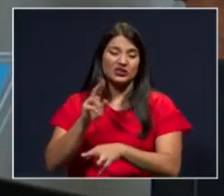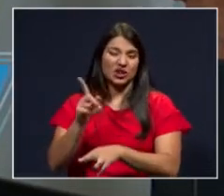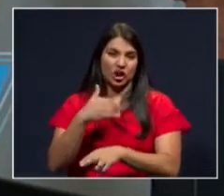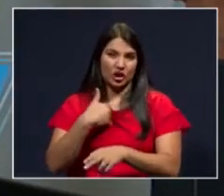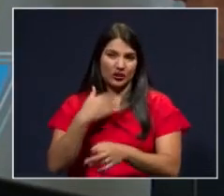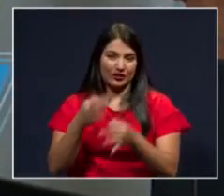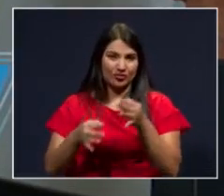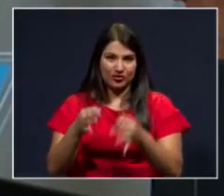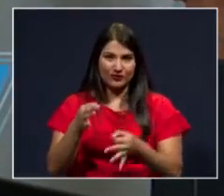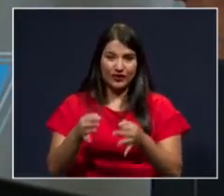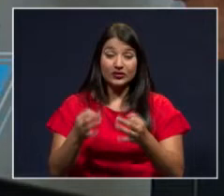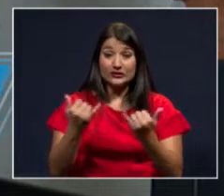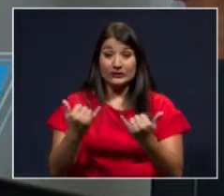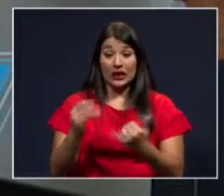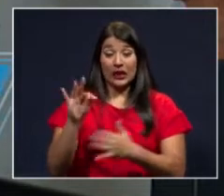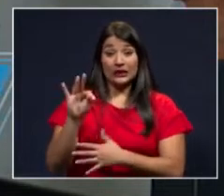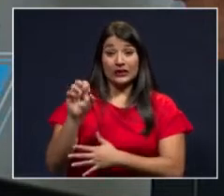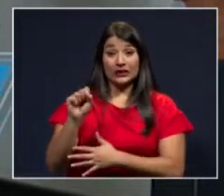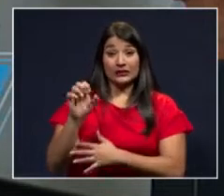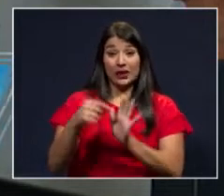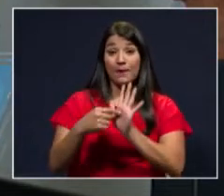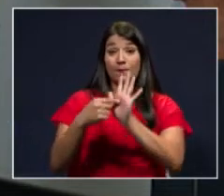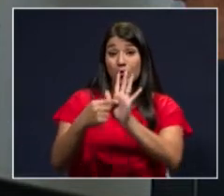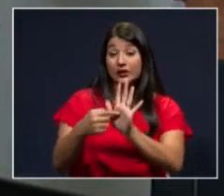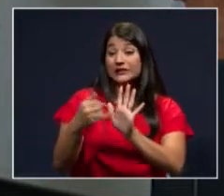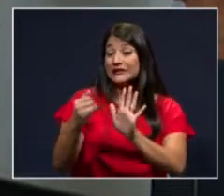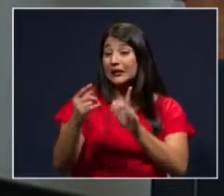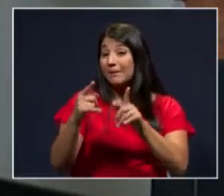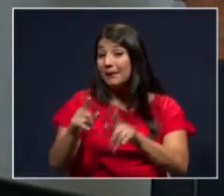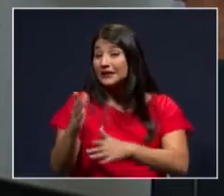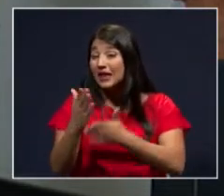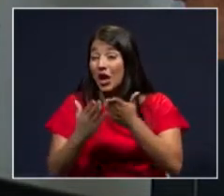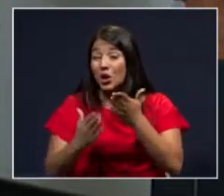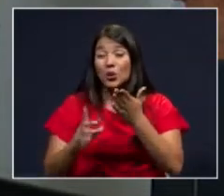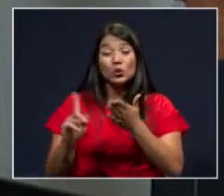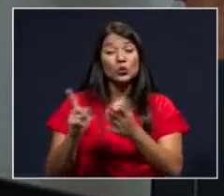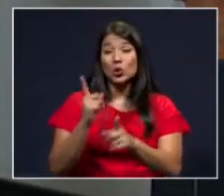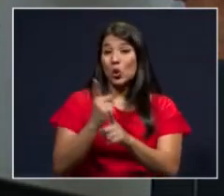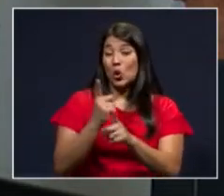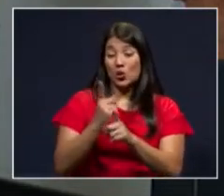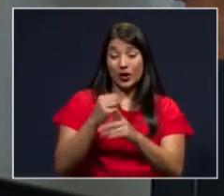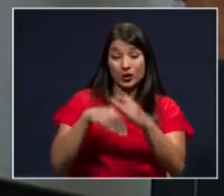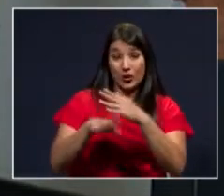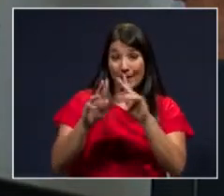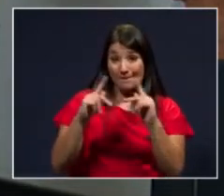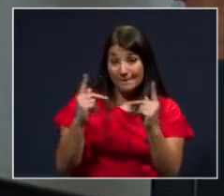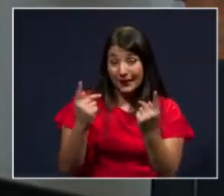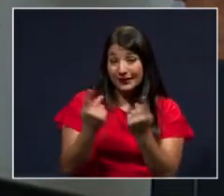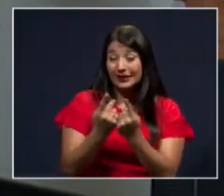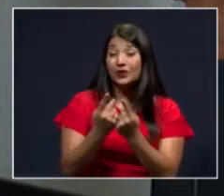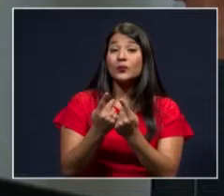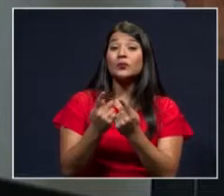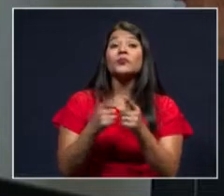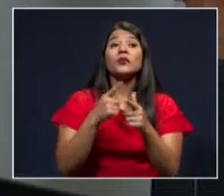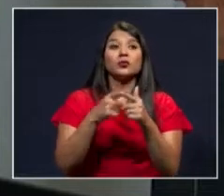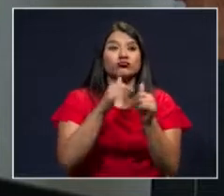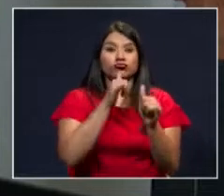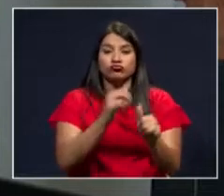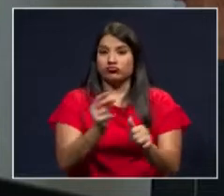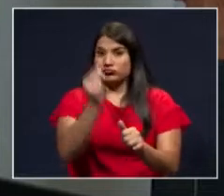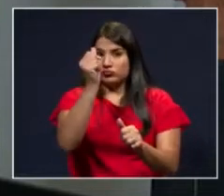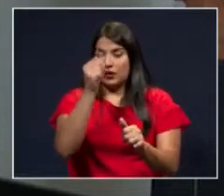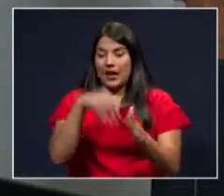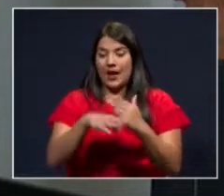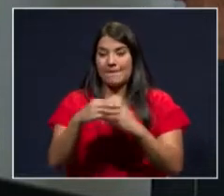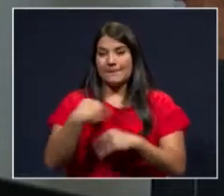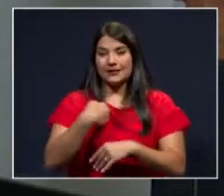estado demostrando el tribunal es que cuando hay alguna irregularidad en algún partido, lo denuncian inmediatamente al